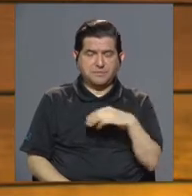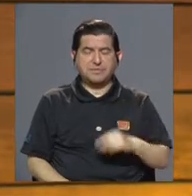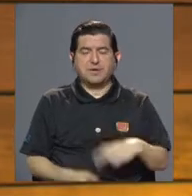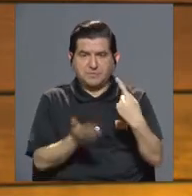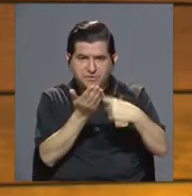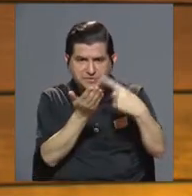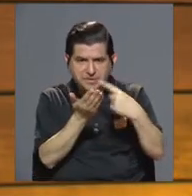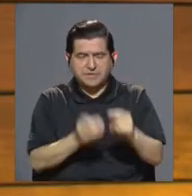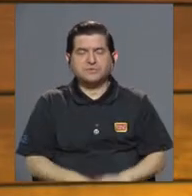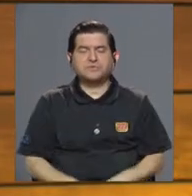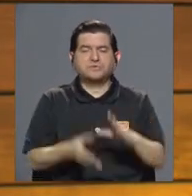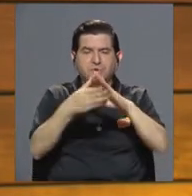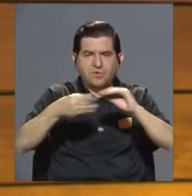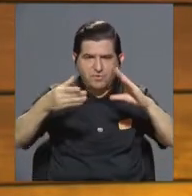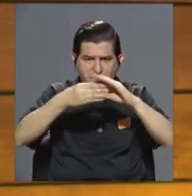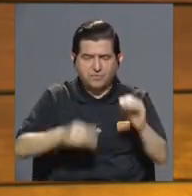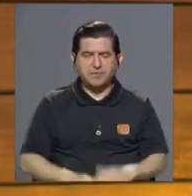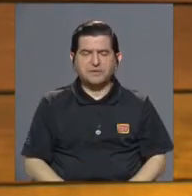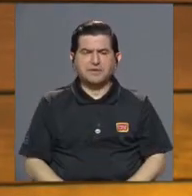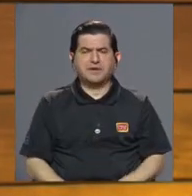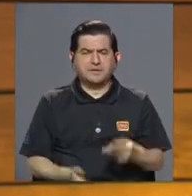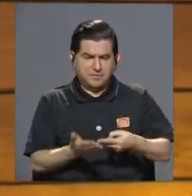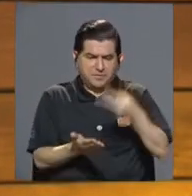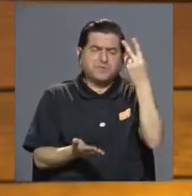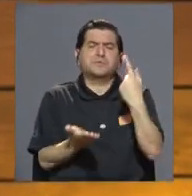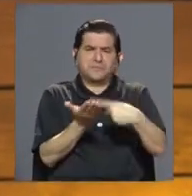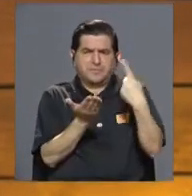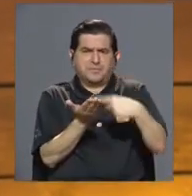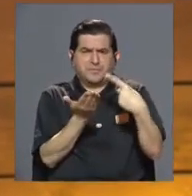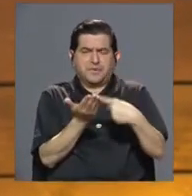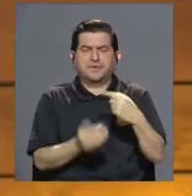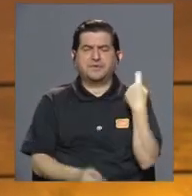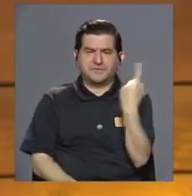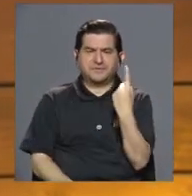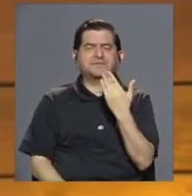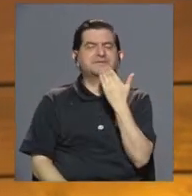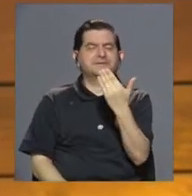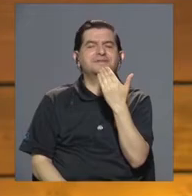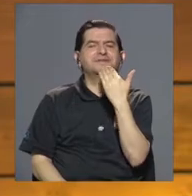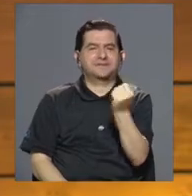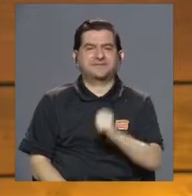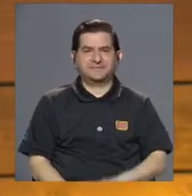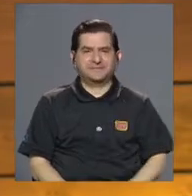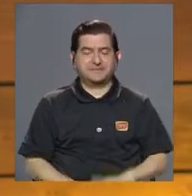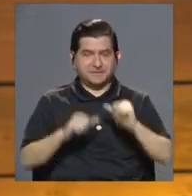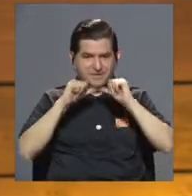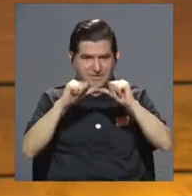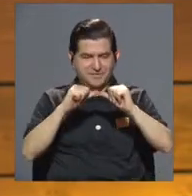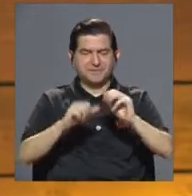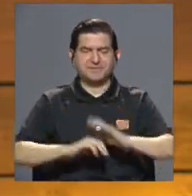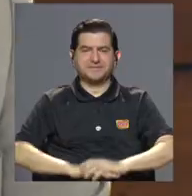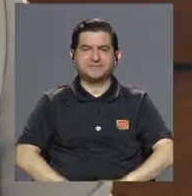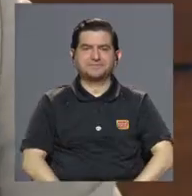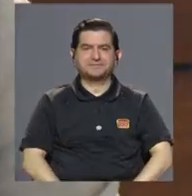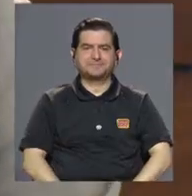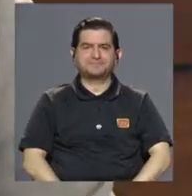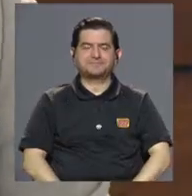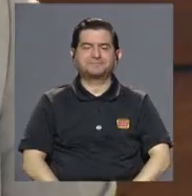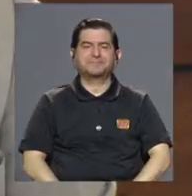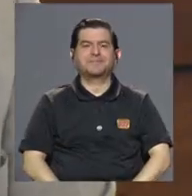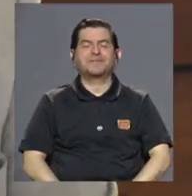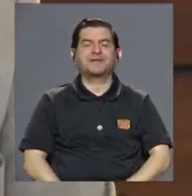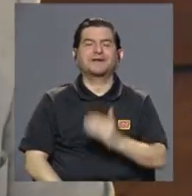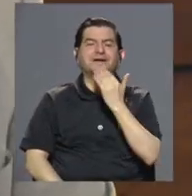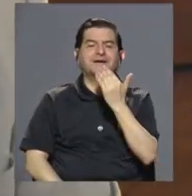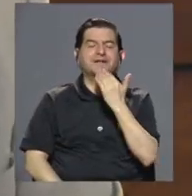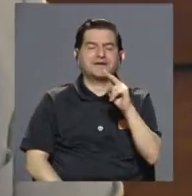o sus comentarios para enriquecer nuestra discusión, como siempre. Muchísimas gracias y adelante, compañeros.